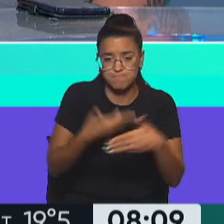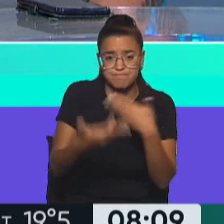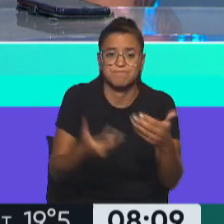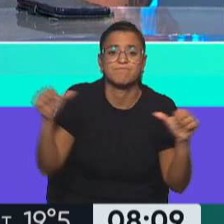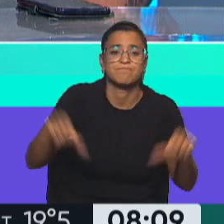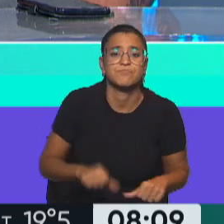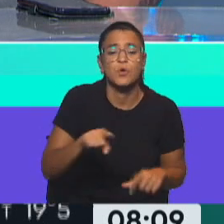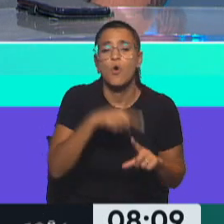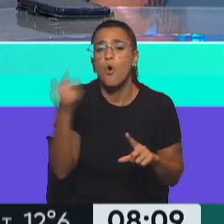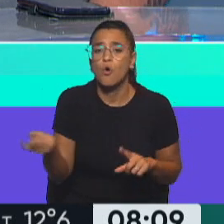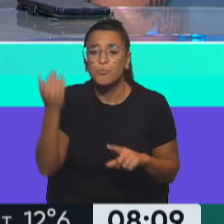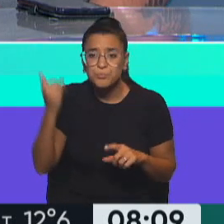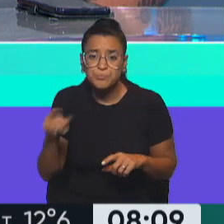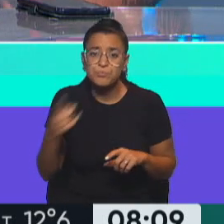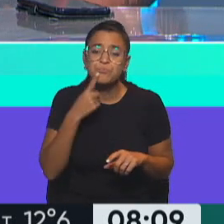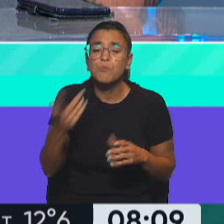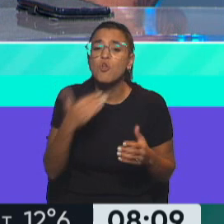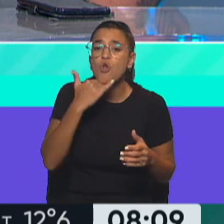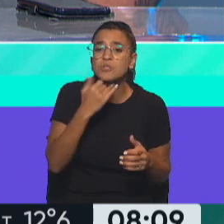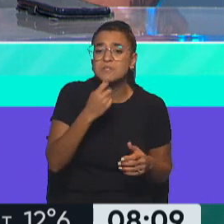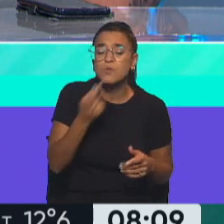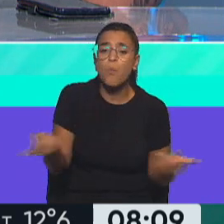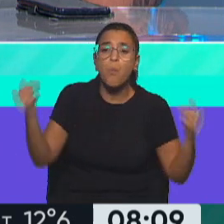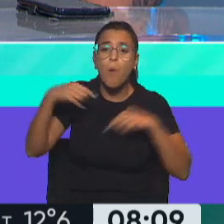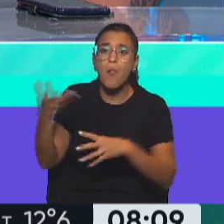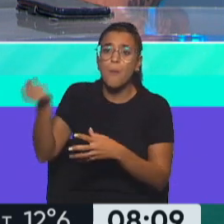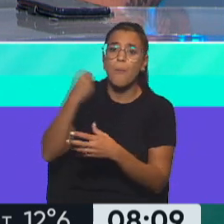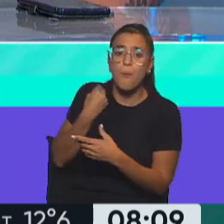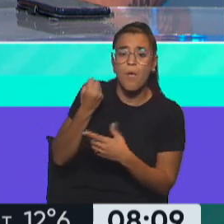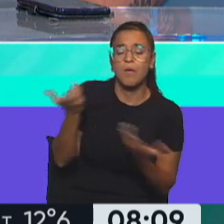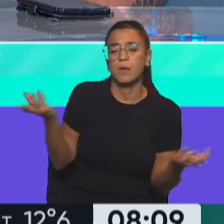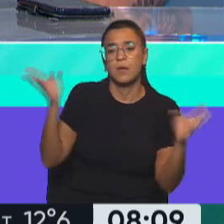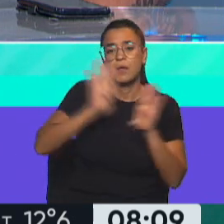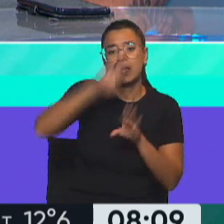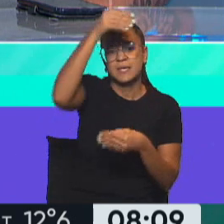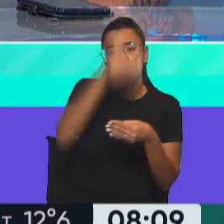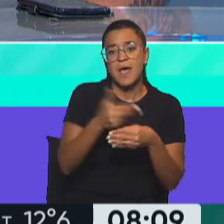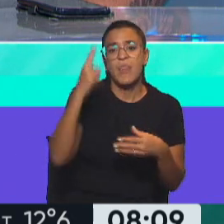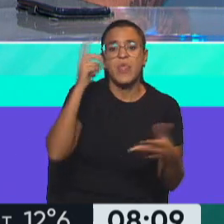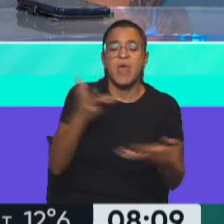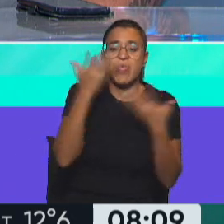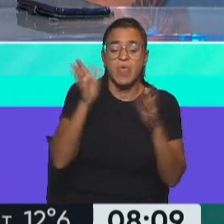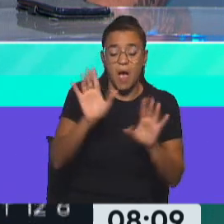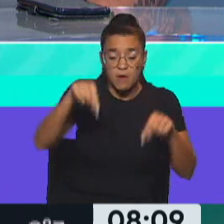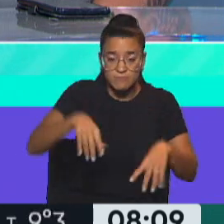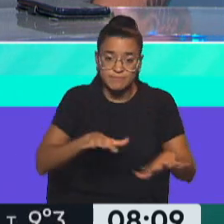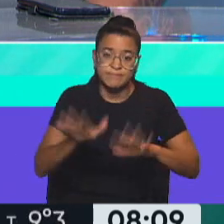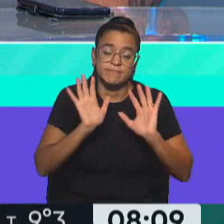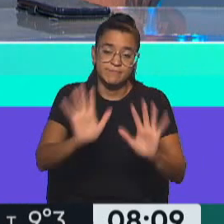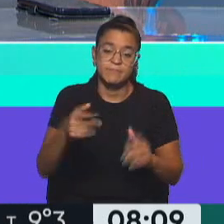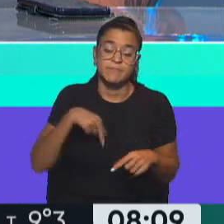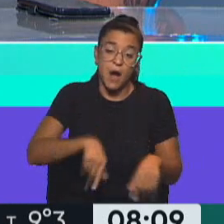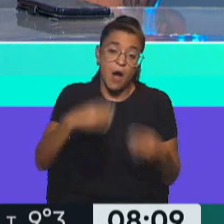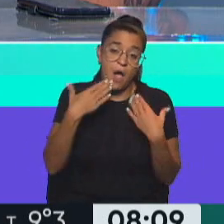otras tenían stock y ante no saber si podían volver a reponer han decidido cerrar 10 días, así que estamos ante esa situación. Ahora,